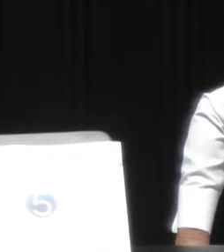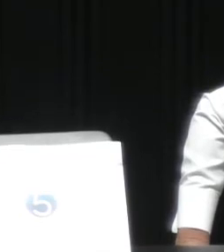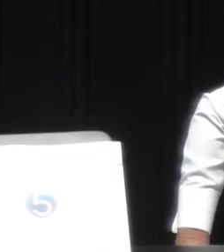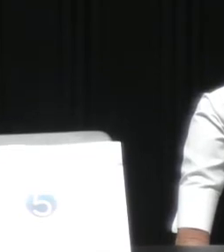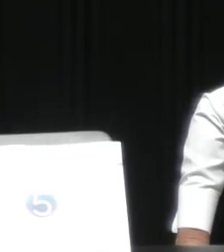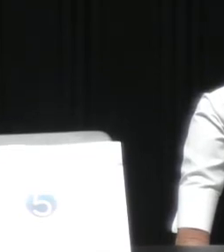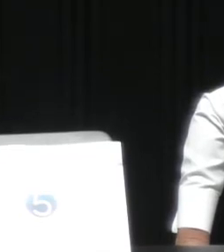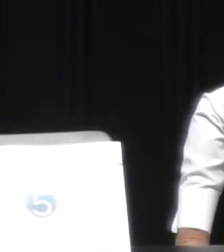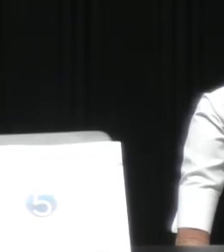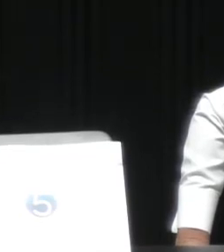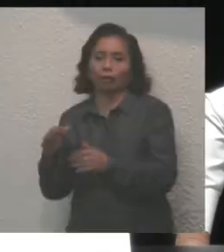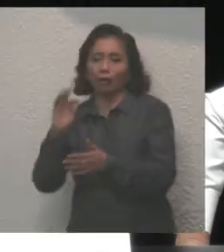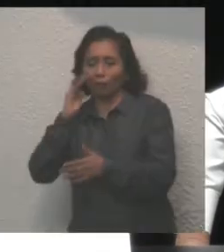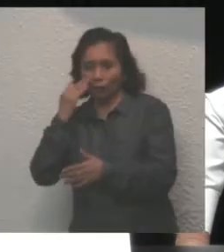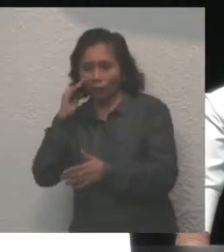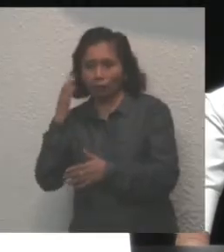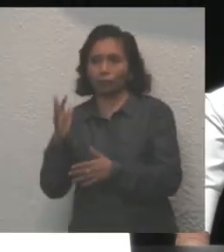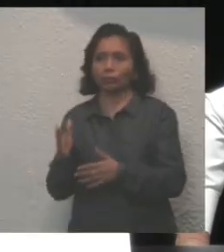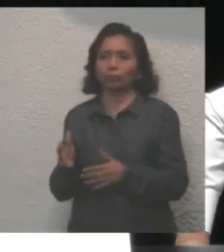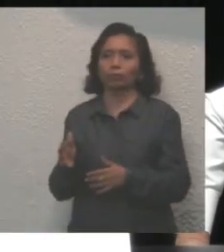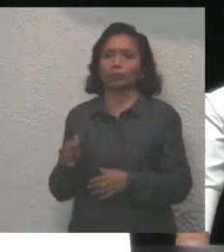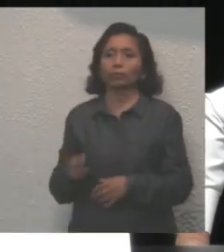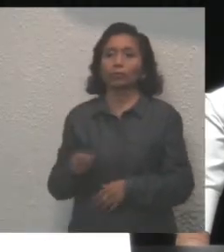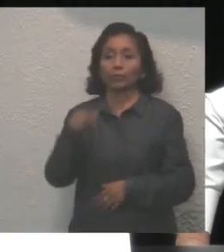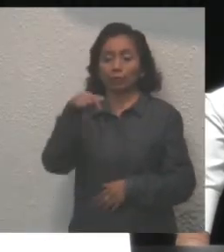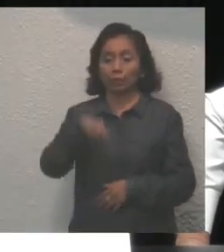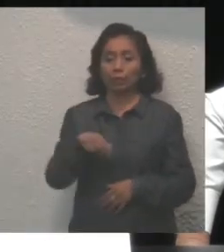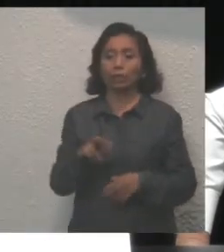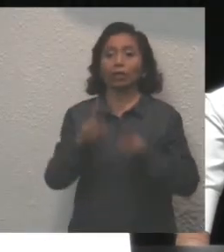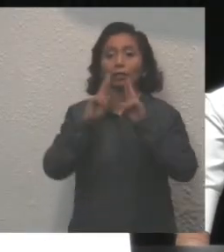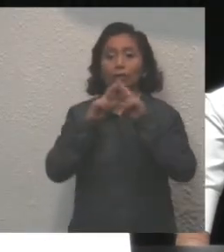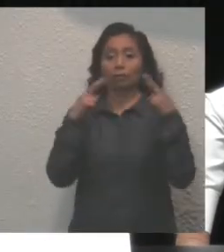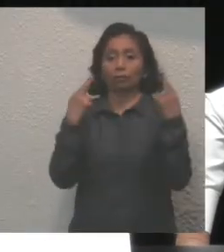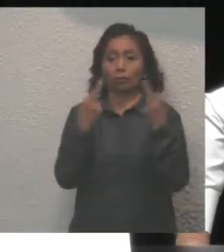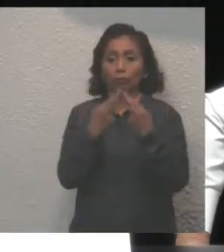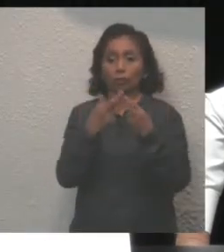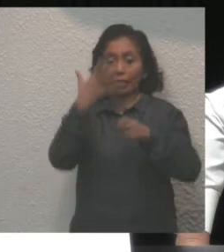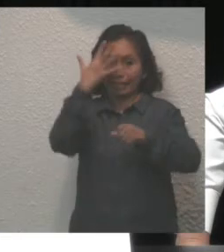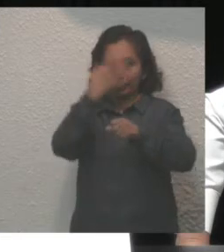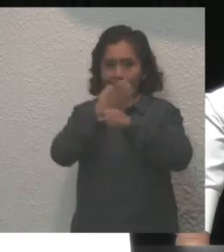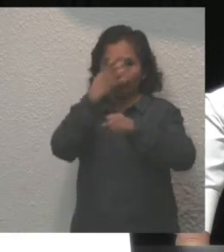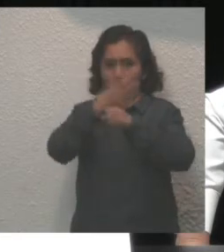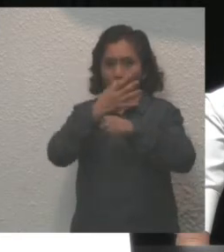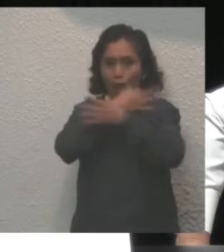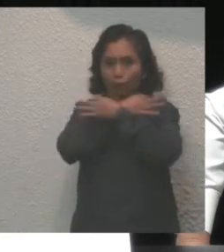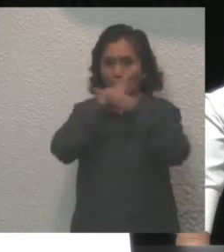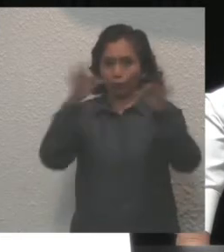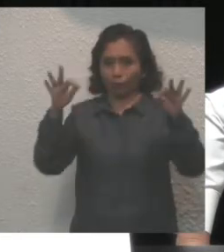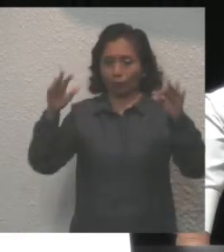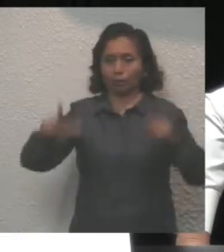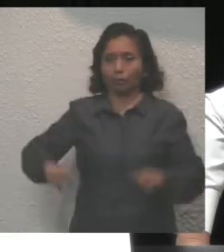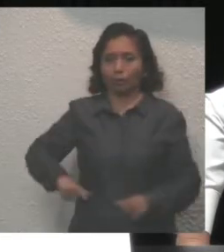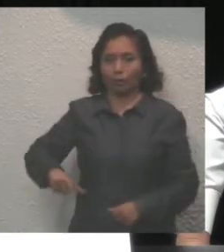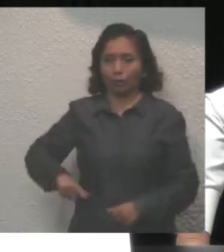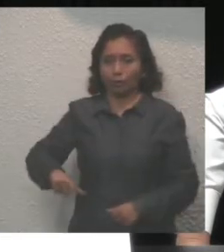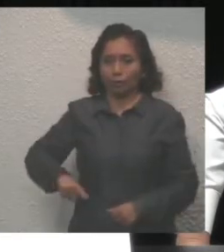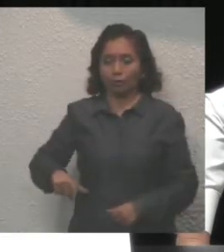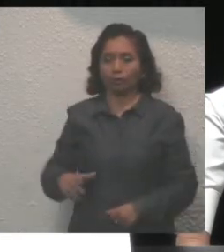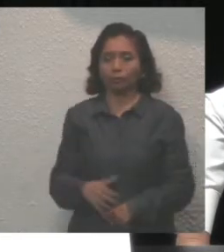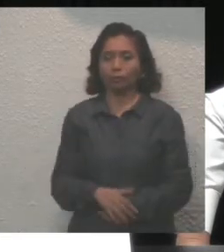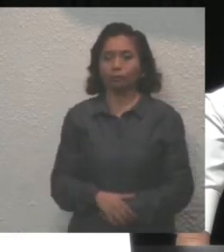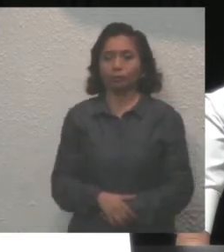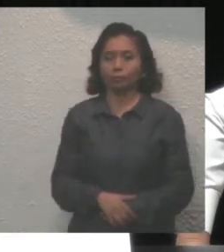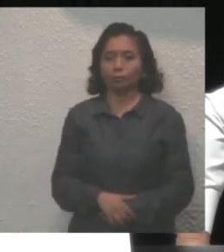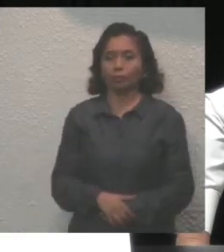digitales, en esta sesión con motivo del quinto informe de gobierno del titular del